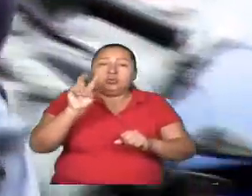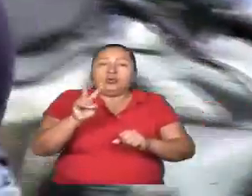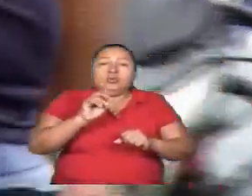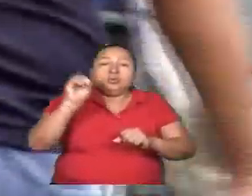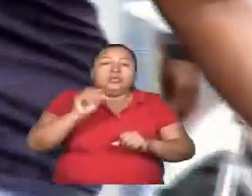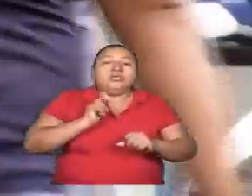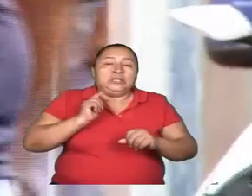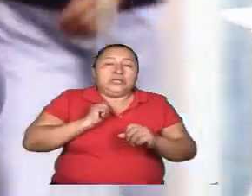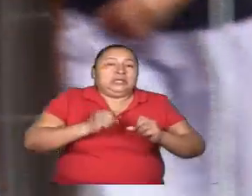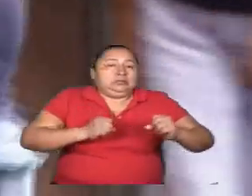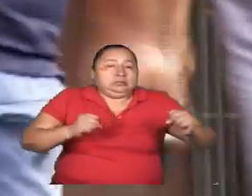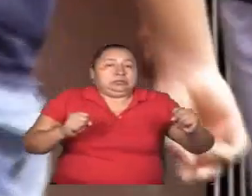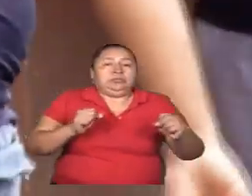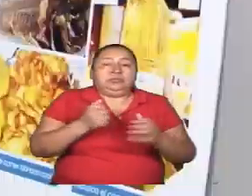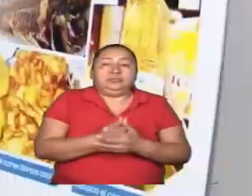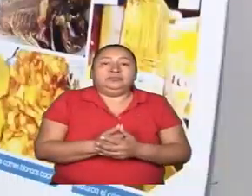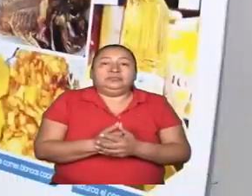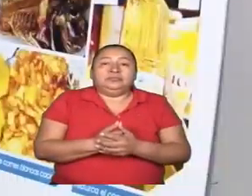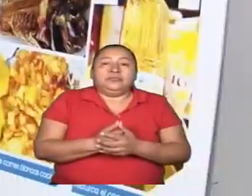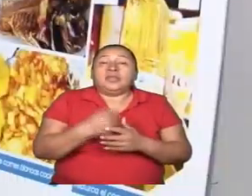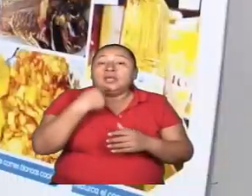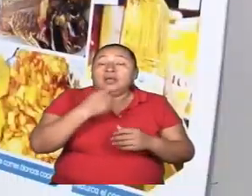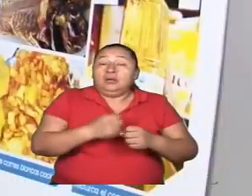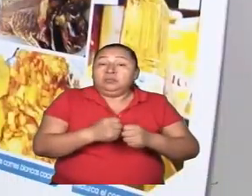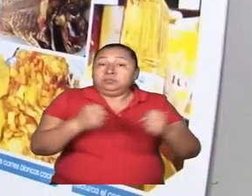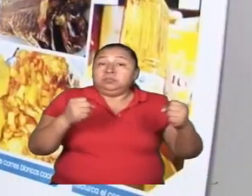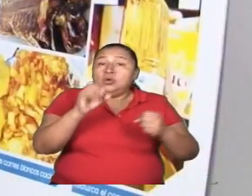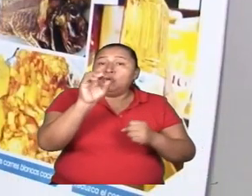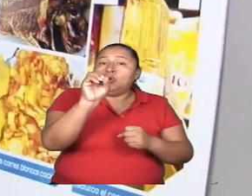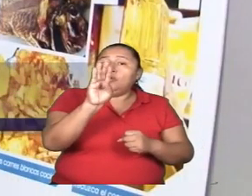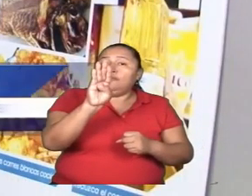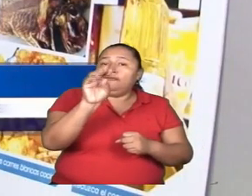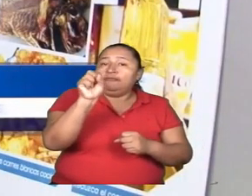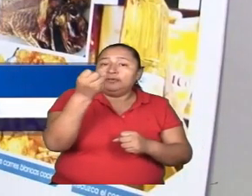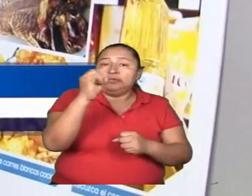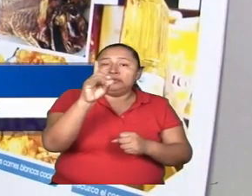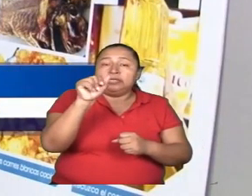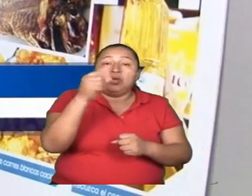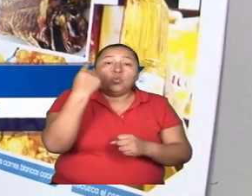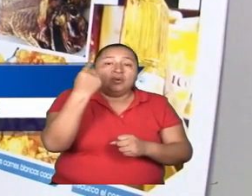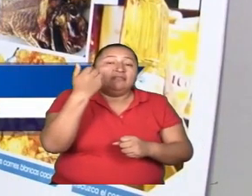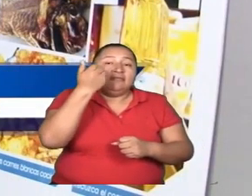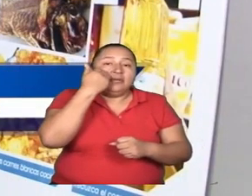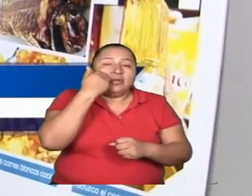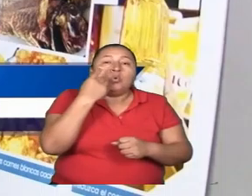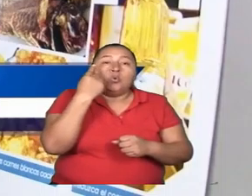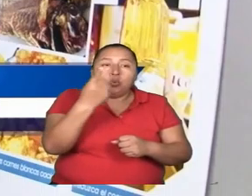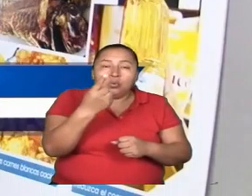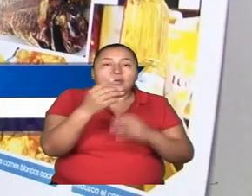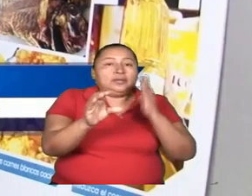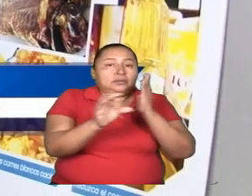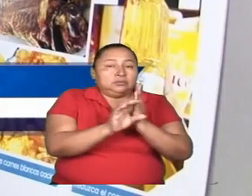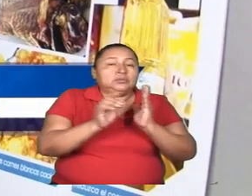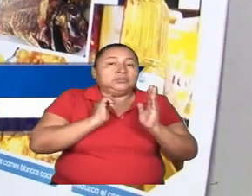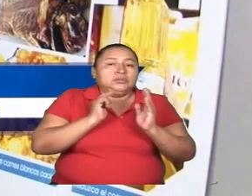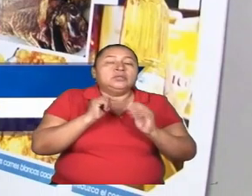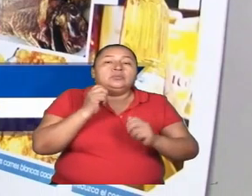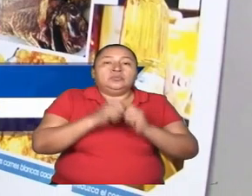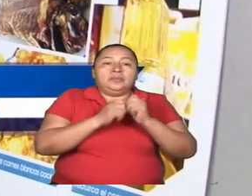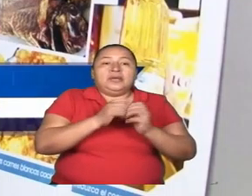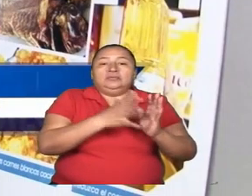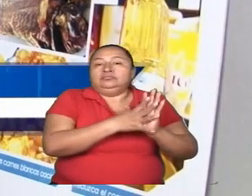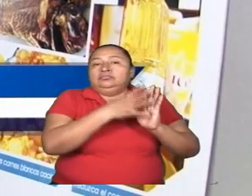esta condición. La obesidad es una de las enfermedades, una de las causas que produce